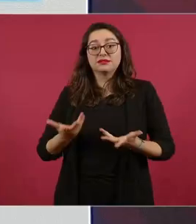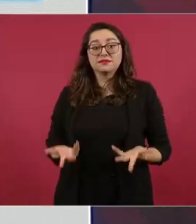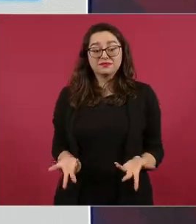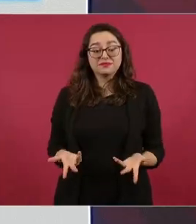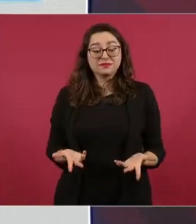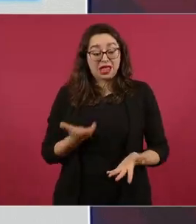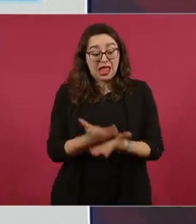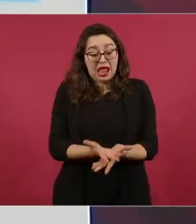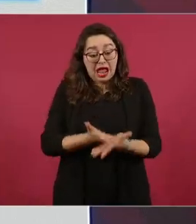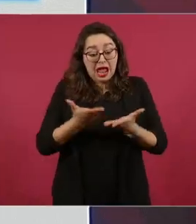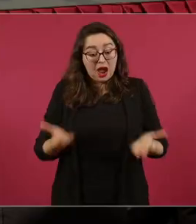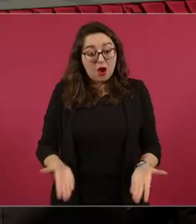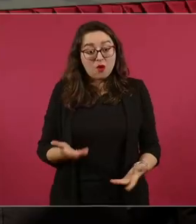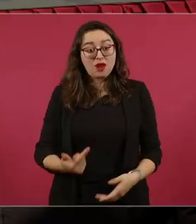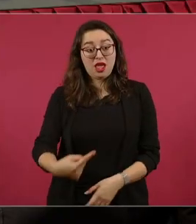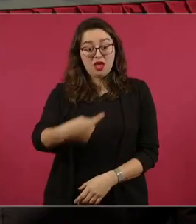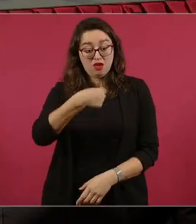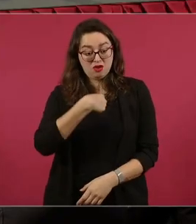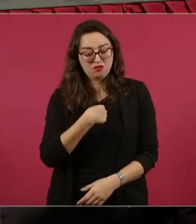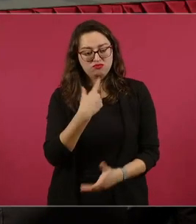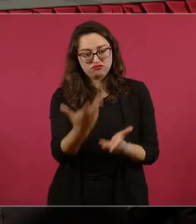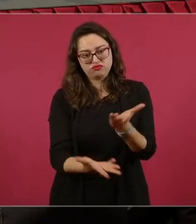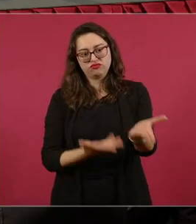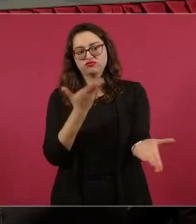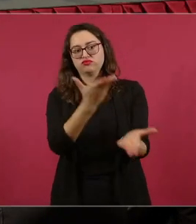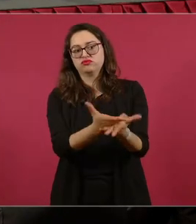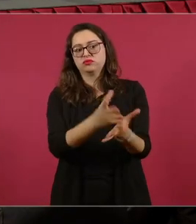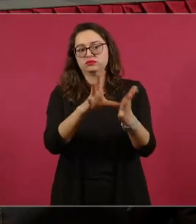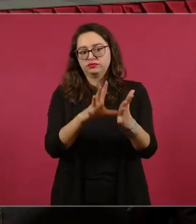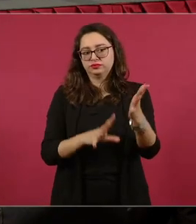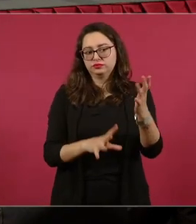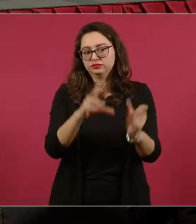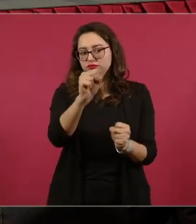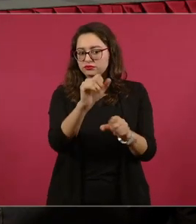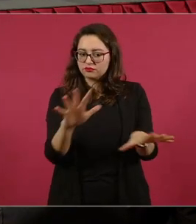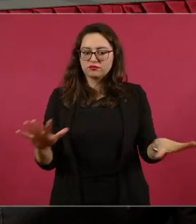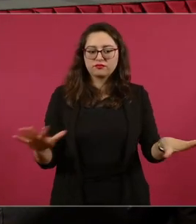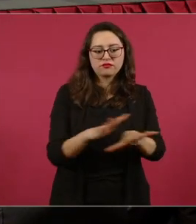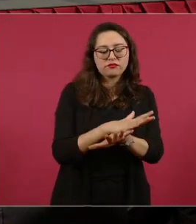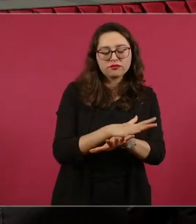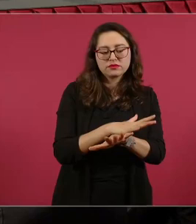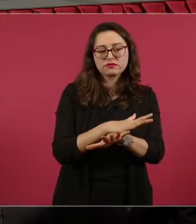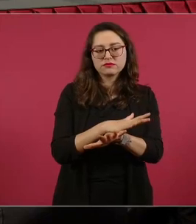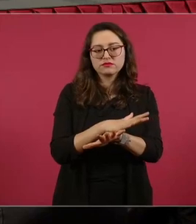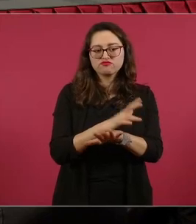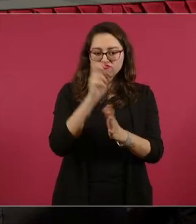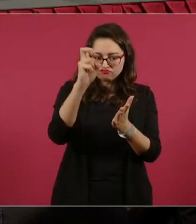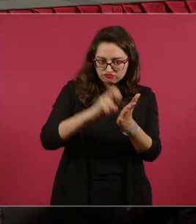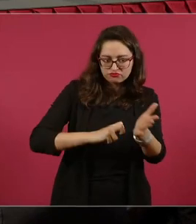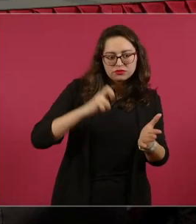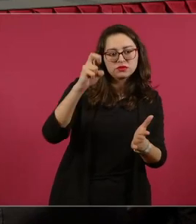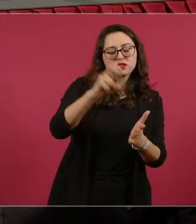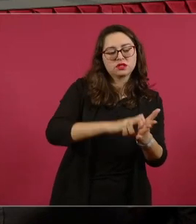como iniciativa de reforma a la Constitución? Que el trabajador, al